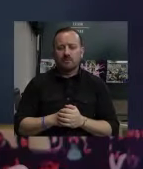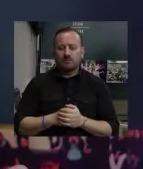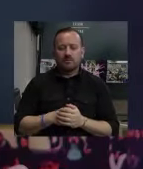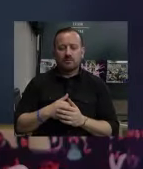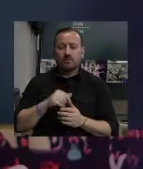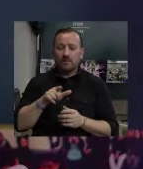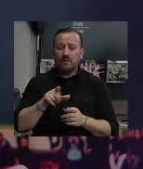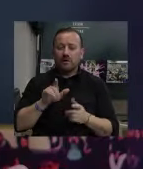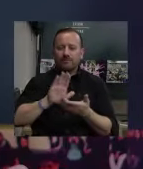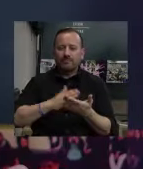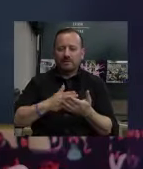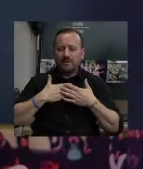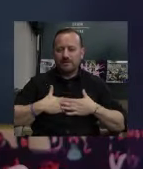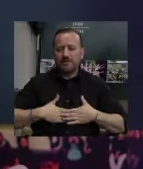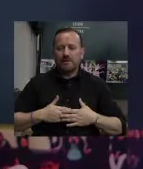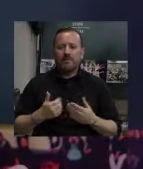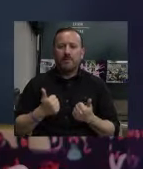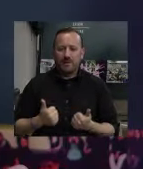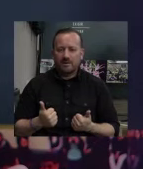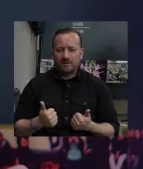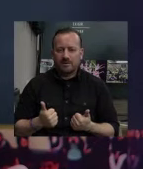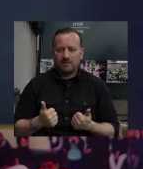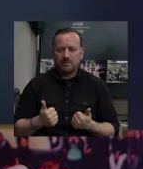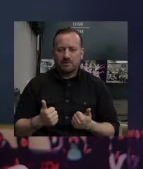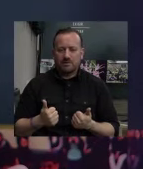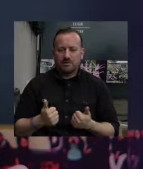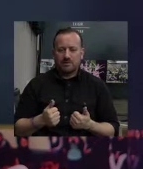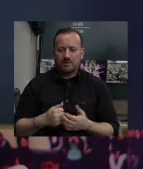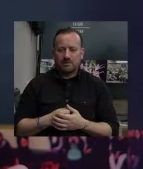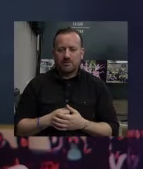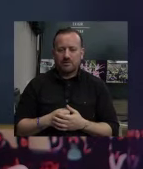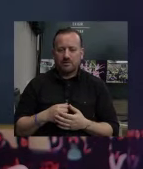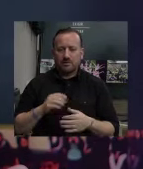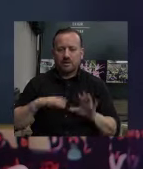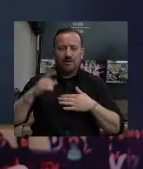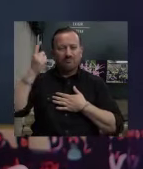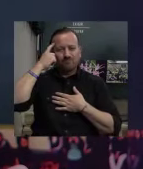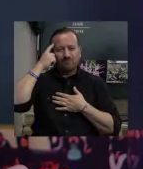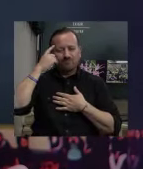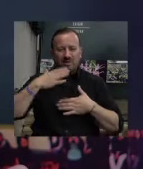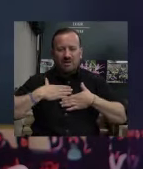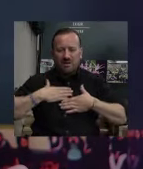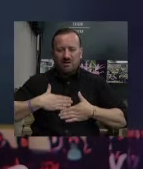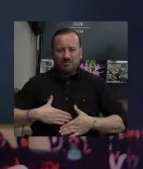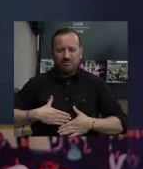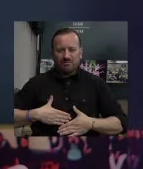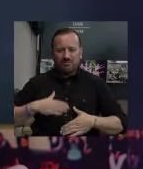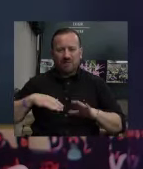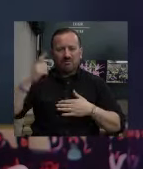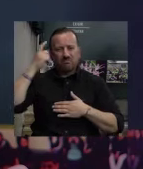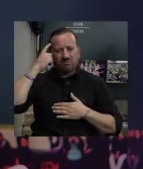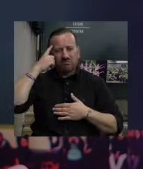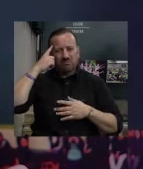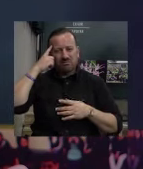sán ese sán ese a veces de preconcepciones de